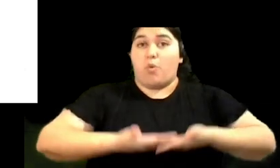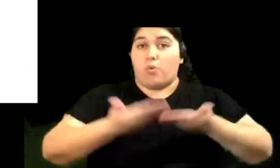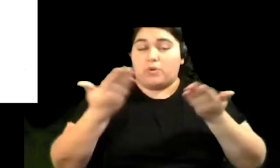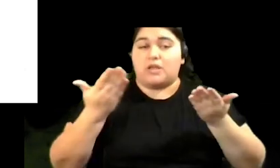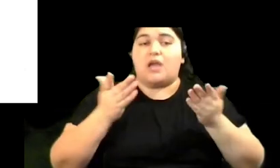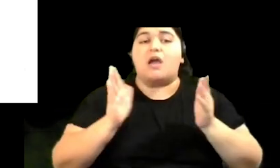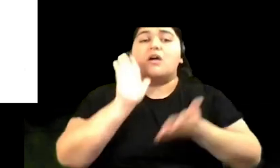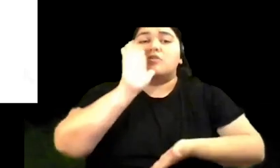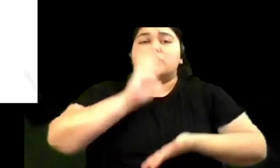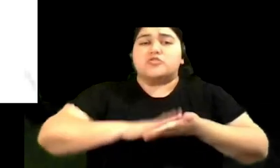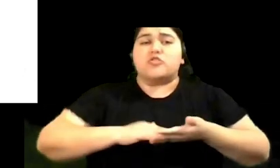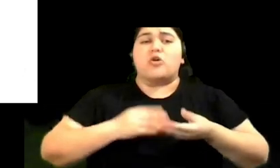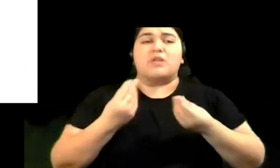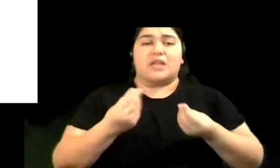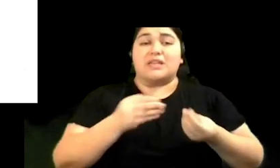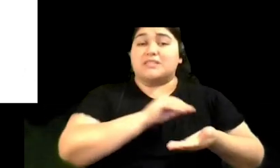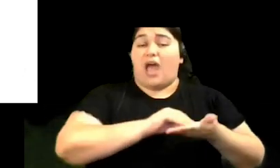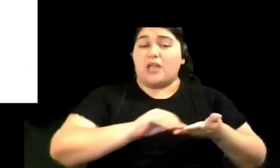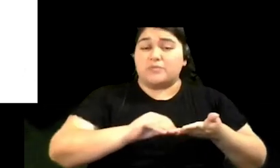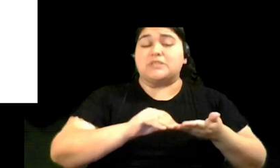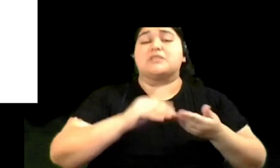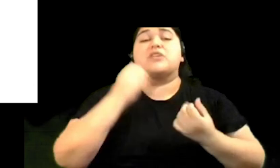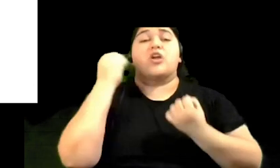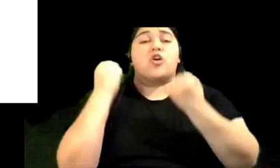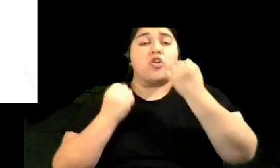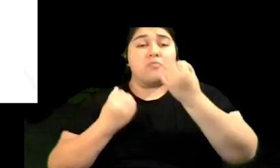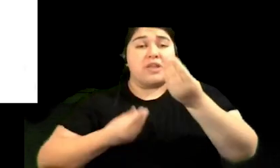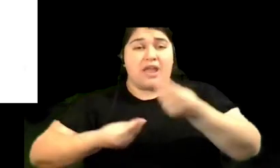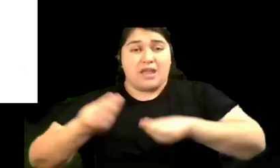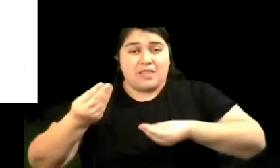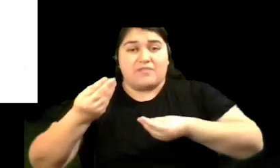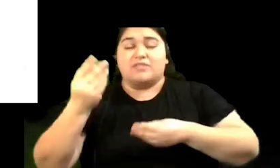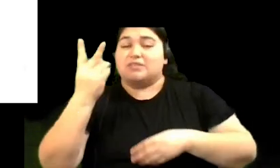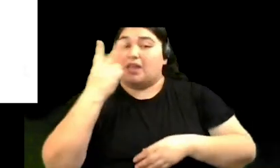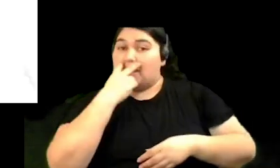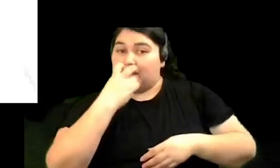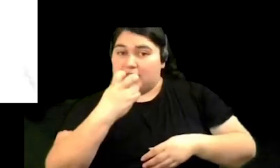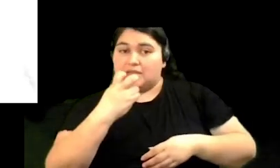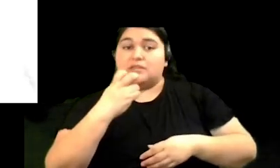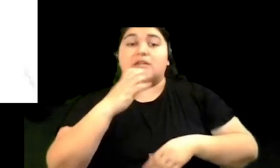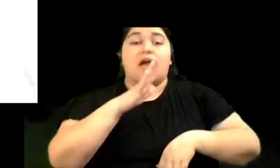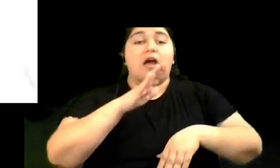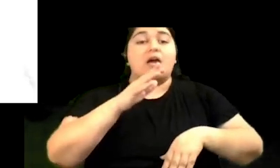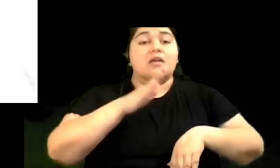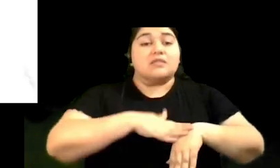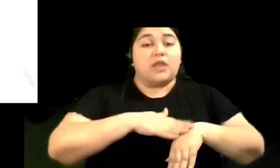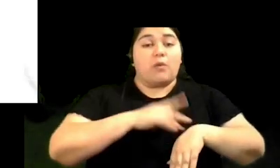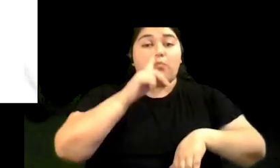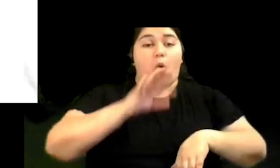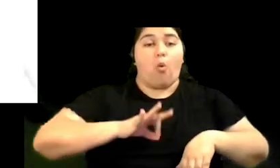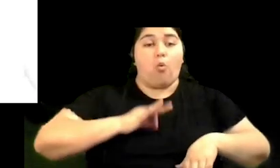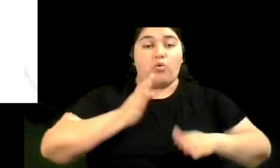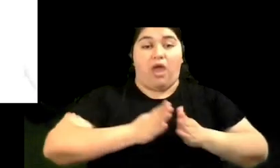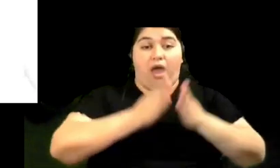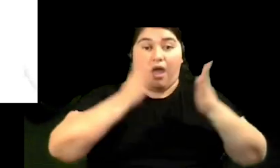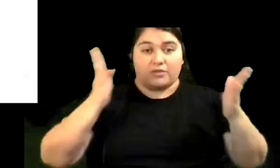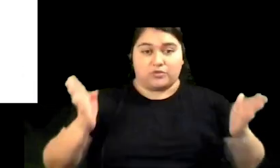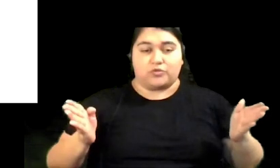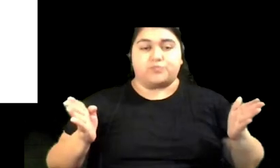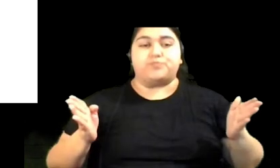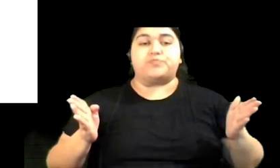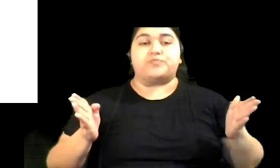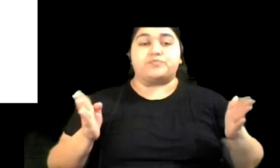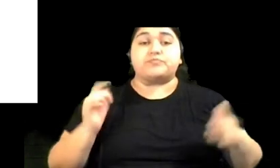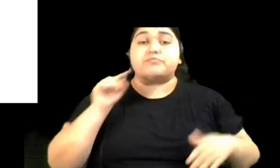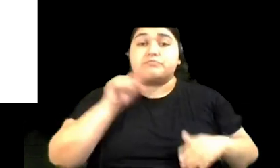materia administrativa, económica, financiera y energética por el plazo de un año. Se dispone en esta